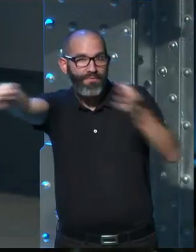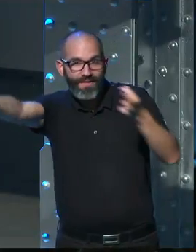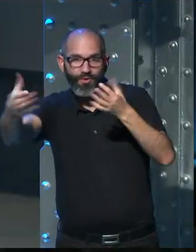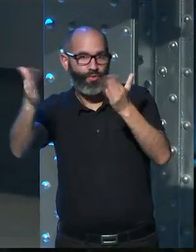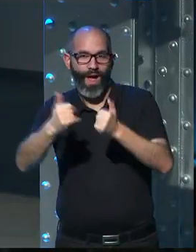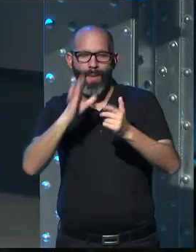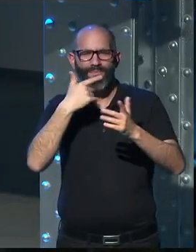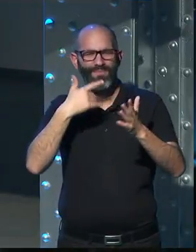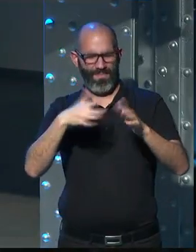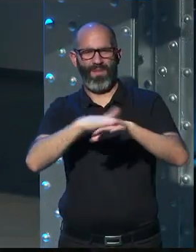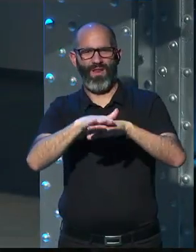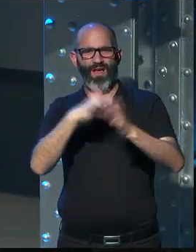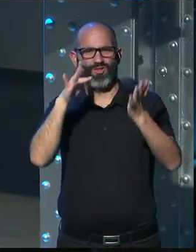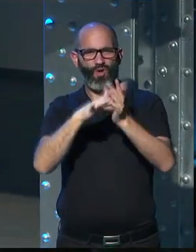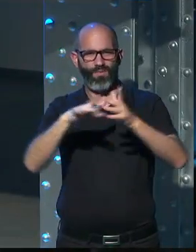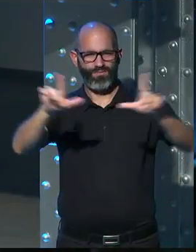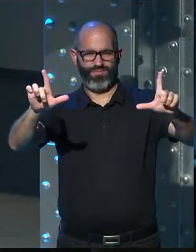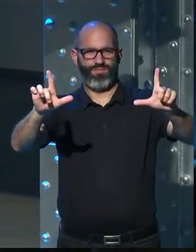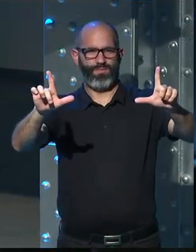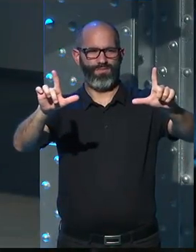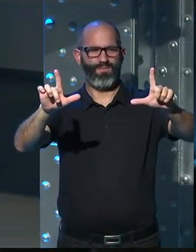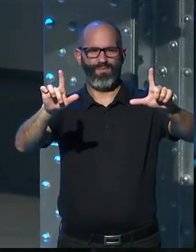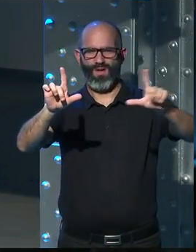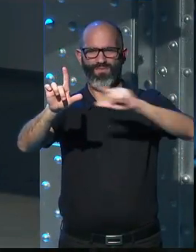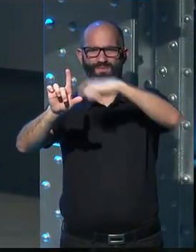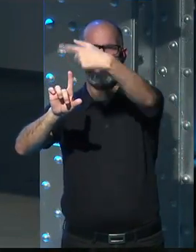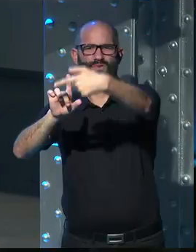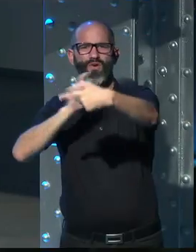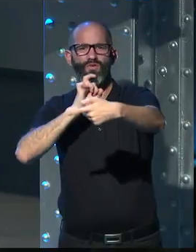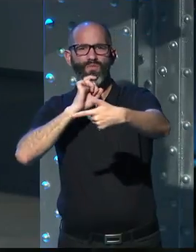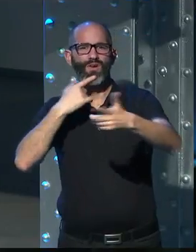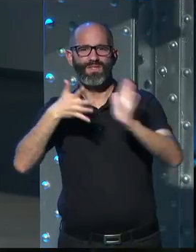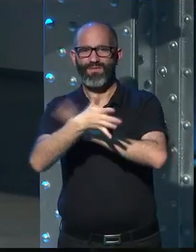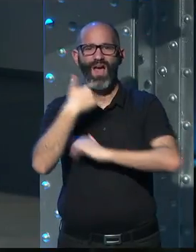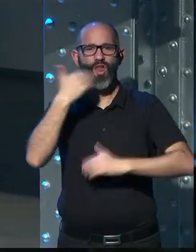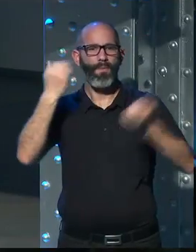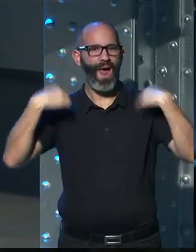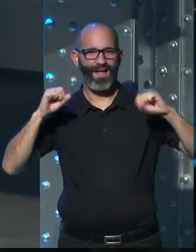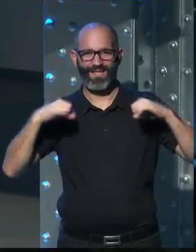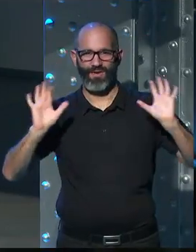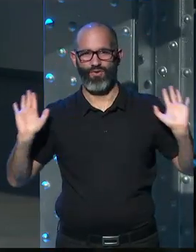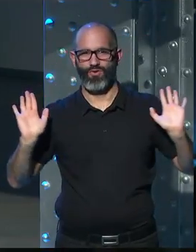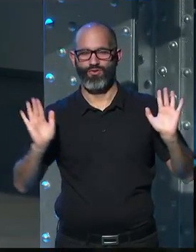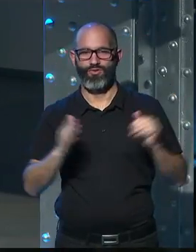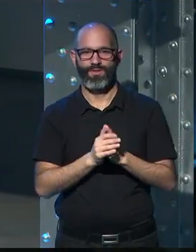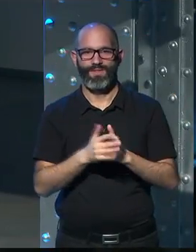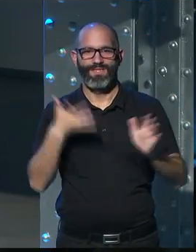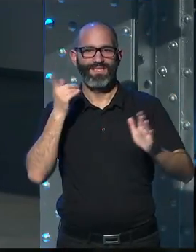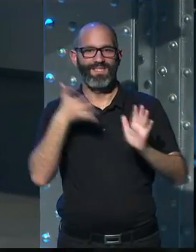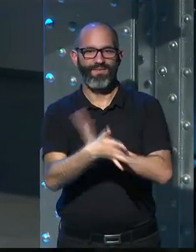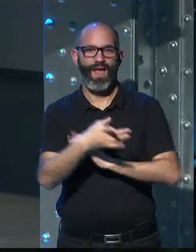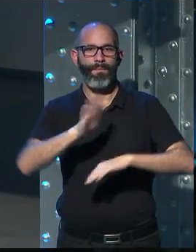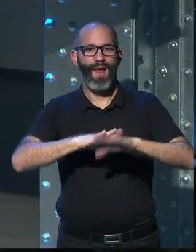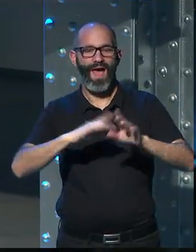que hay detrás del dedo? Y bueno, quiero decir que este es un truco práctico, no solamente para encontrar el